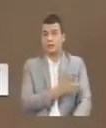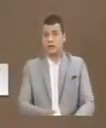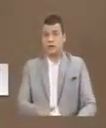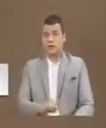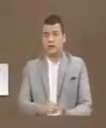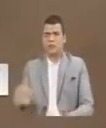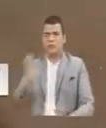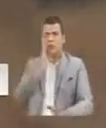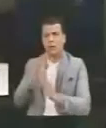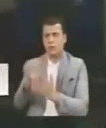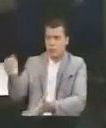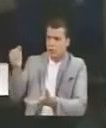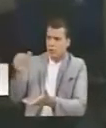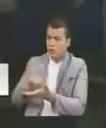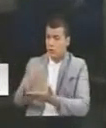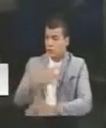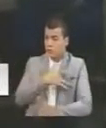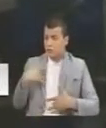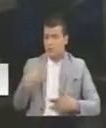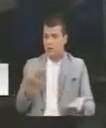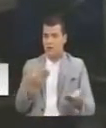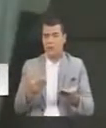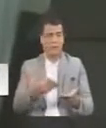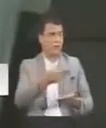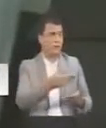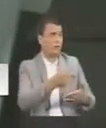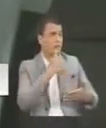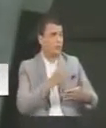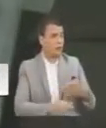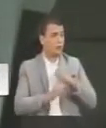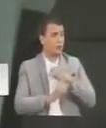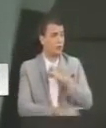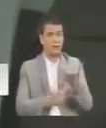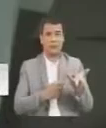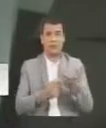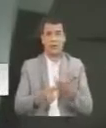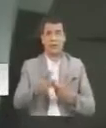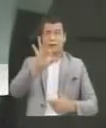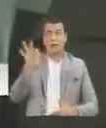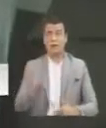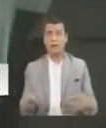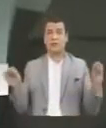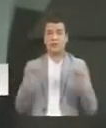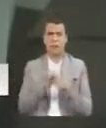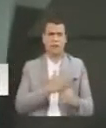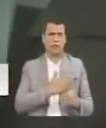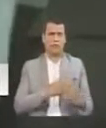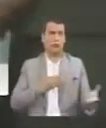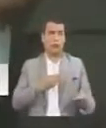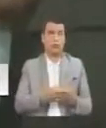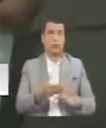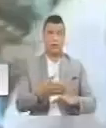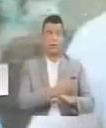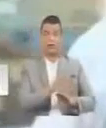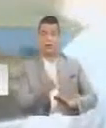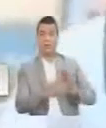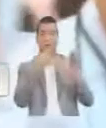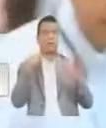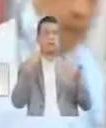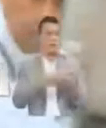al destinar estos recursos de salud para pagar sanciones, multas, intereses moratorios de distinto orden y costos de litigios